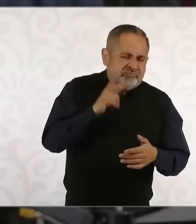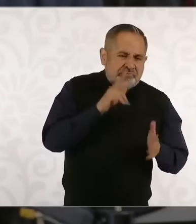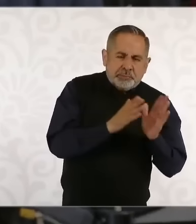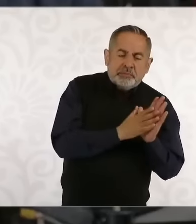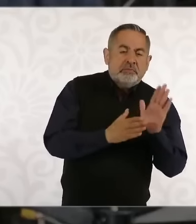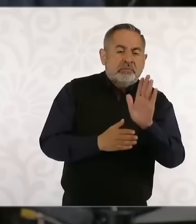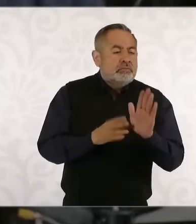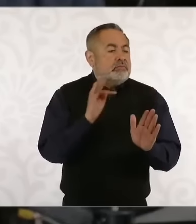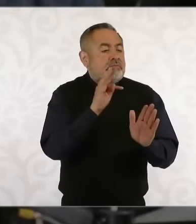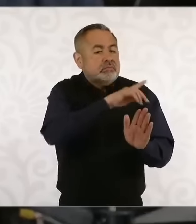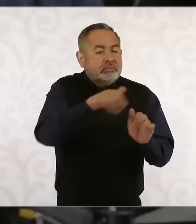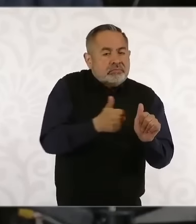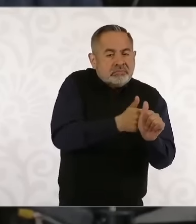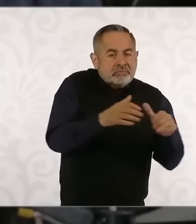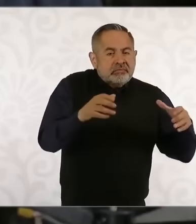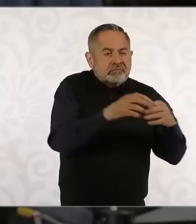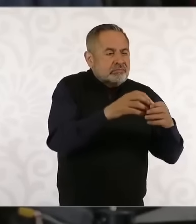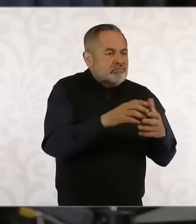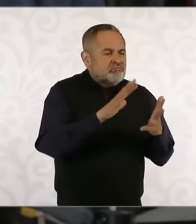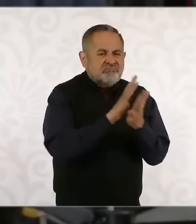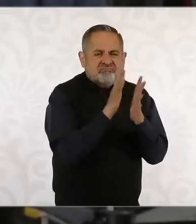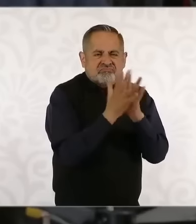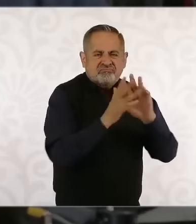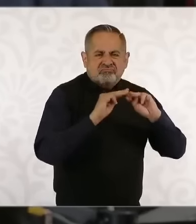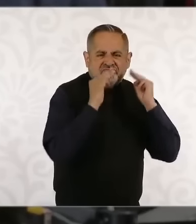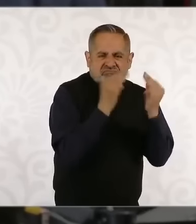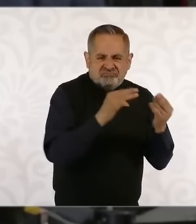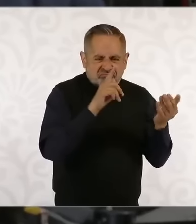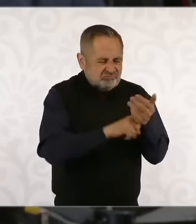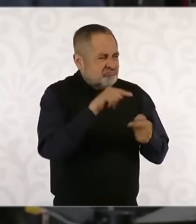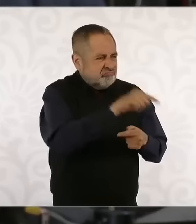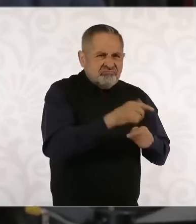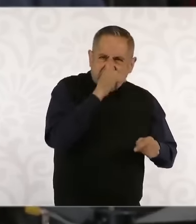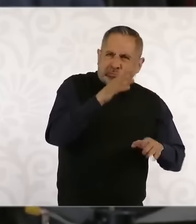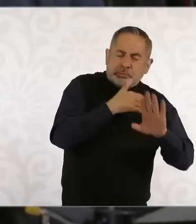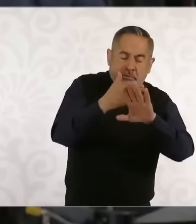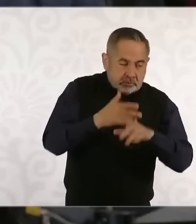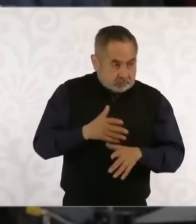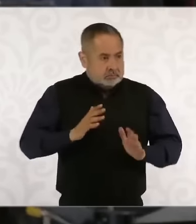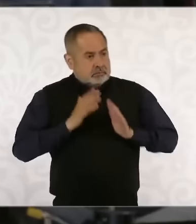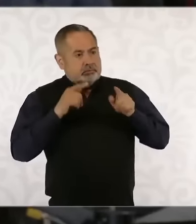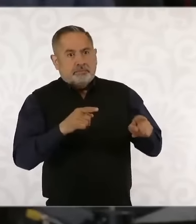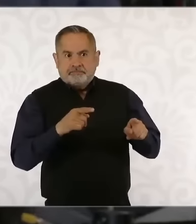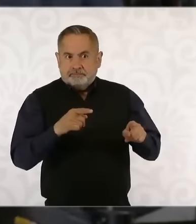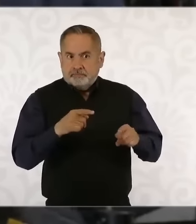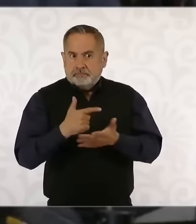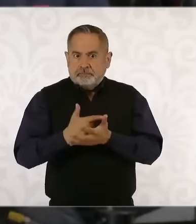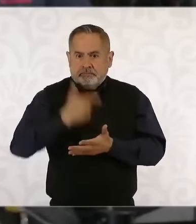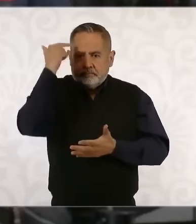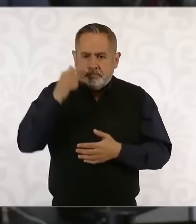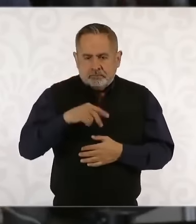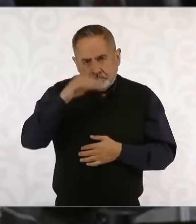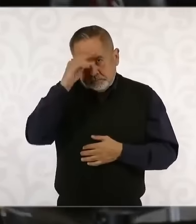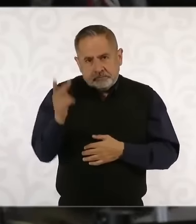pudo haber estado presente el crimen organizado. Eso ya obviamente también es un punto sumamente delicado. Presidenta, ¿se